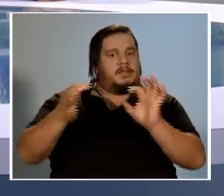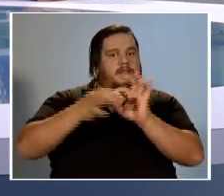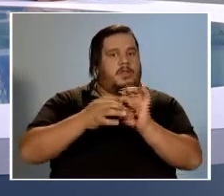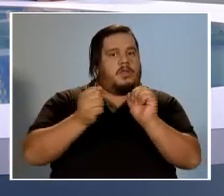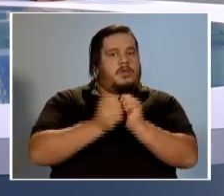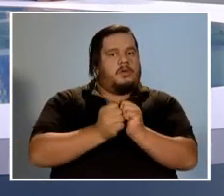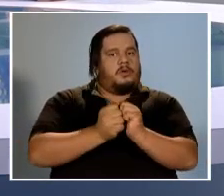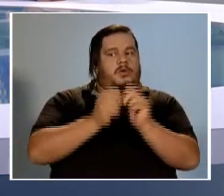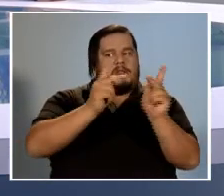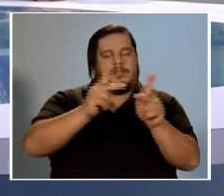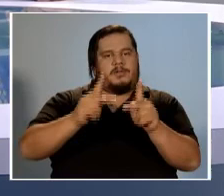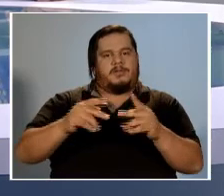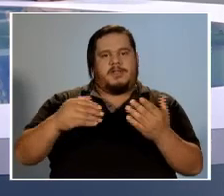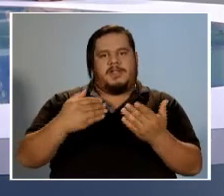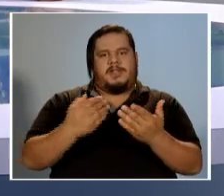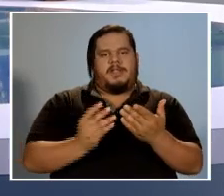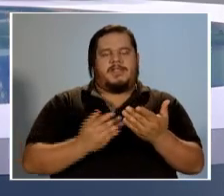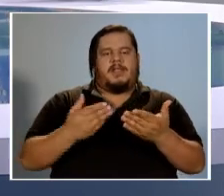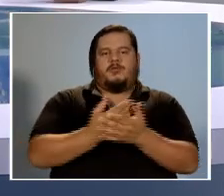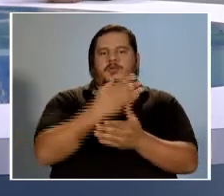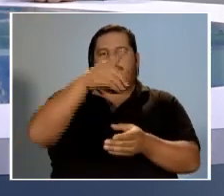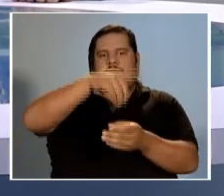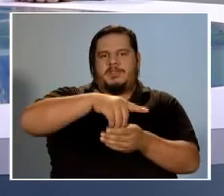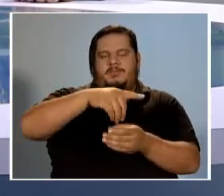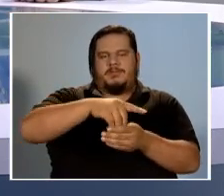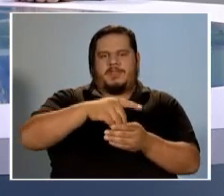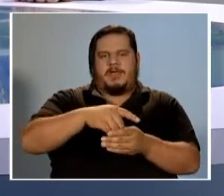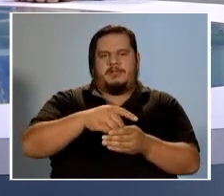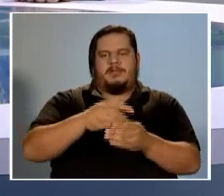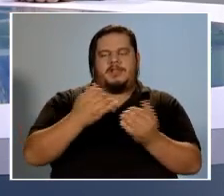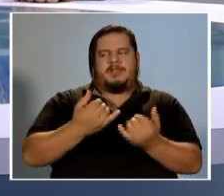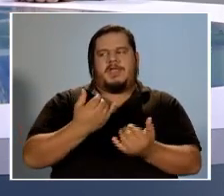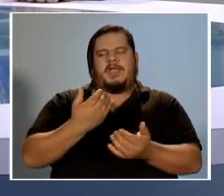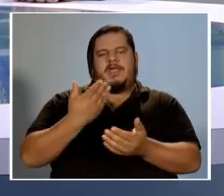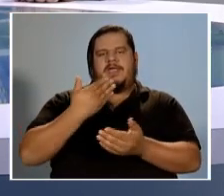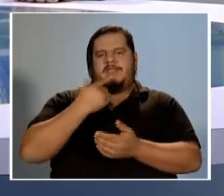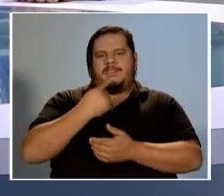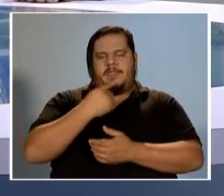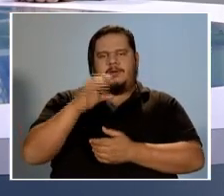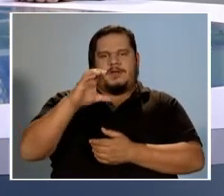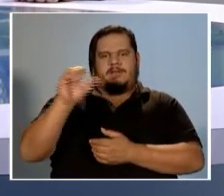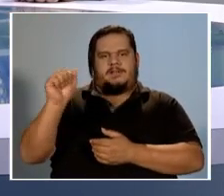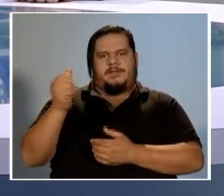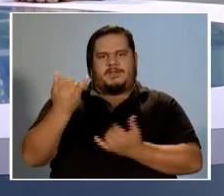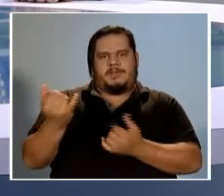miembros del nuevo gabinete recién anunciado por Carlos Alvarado. Ya regresamos.